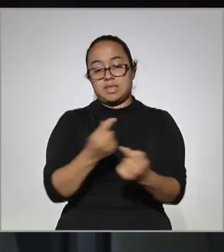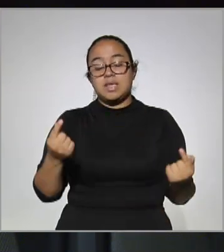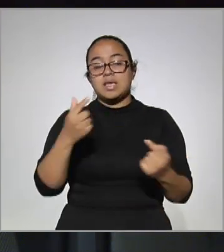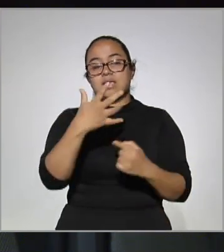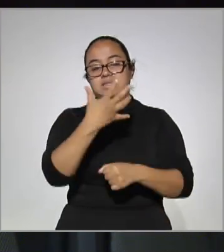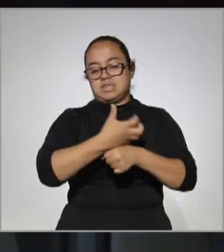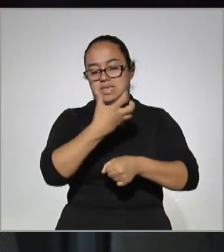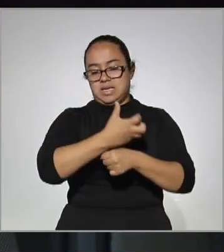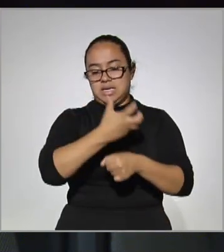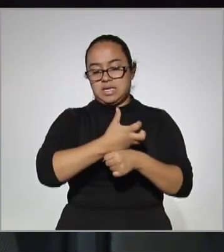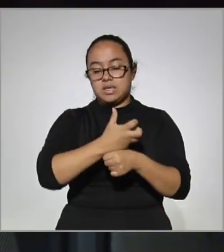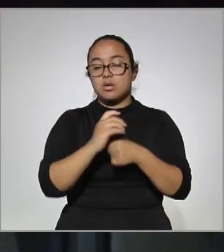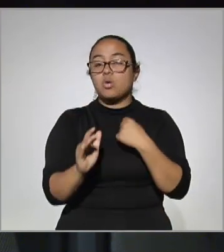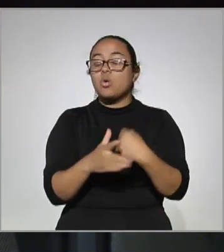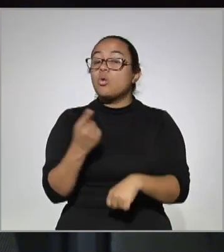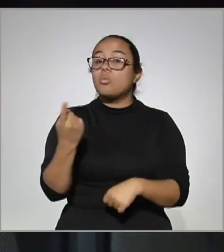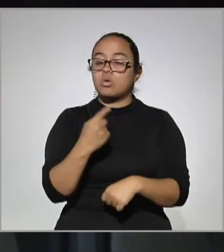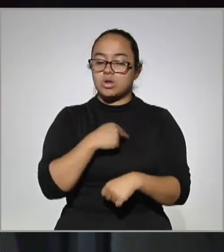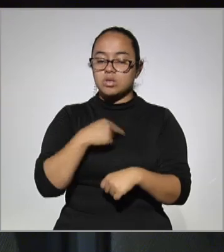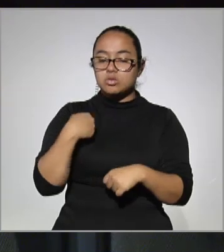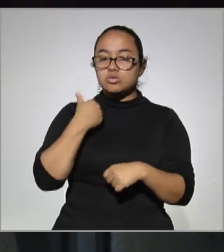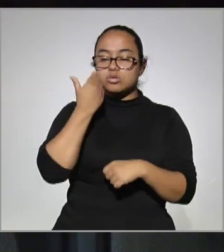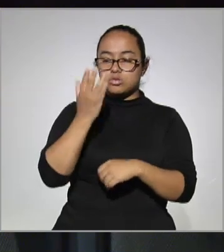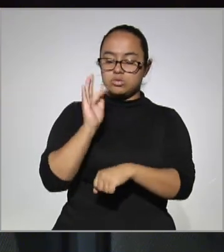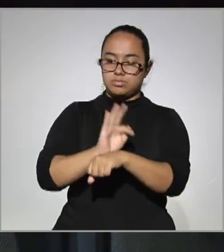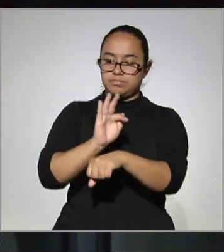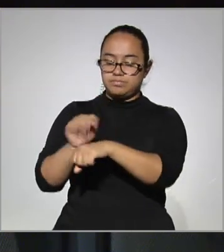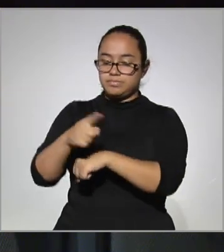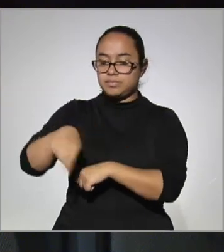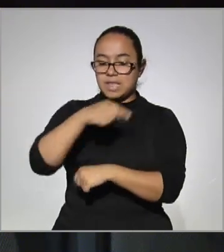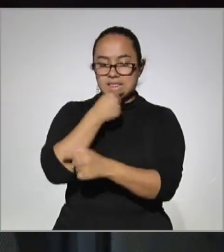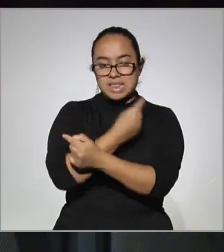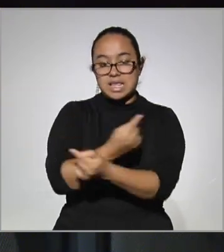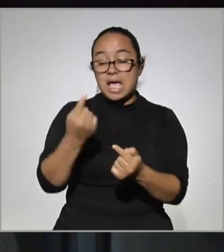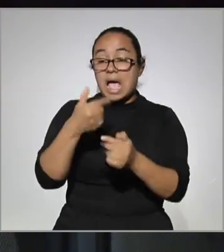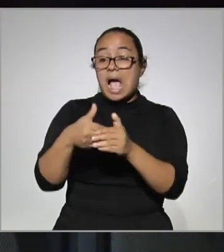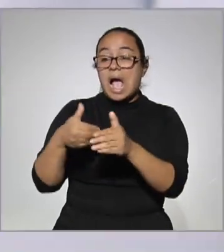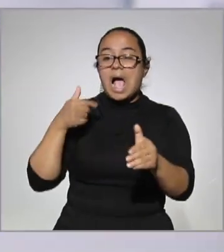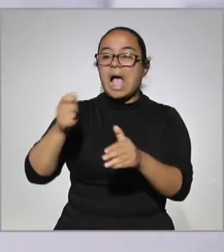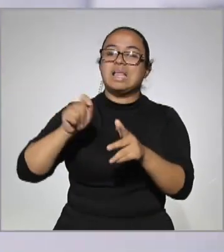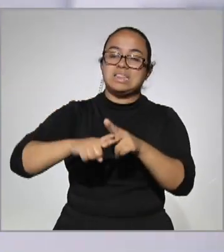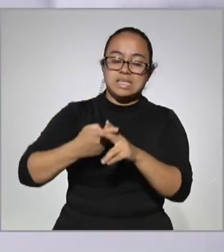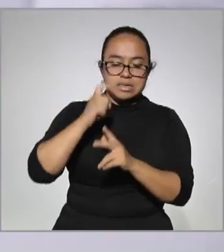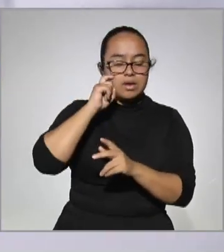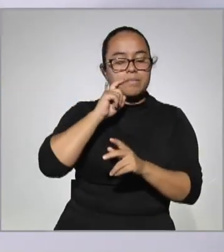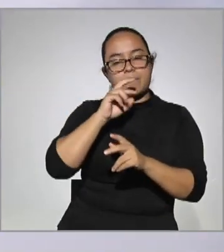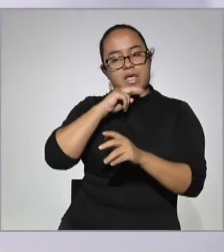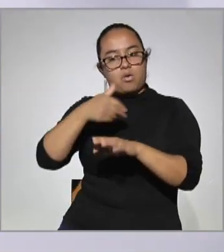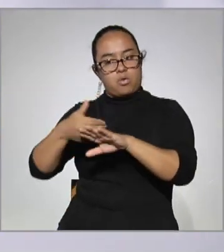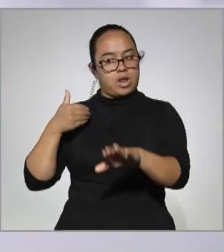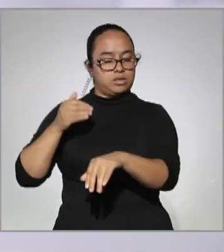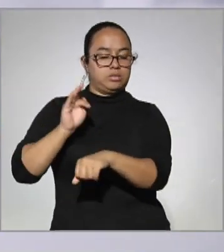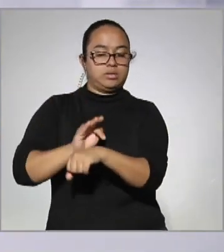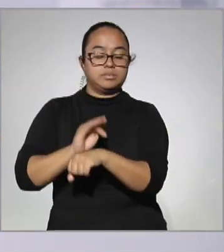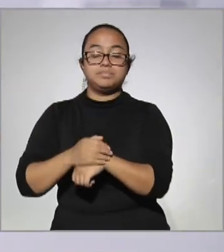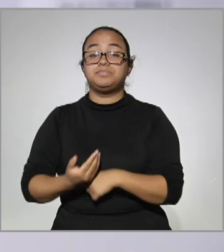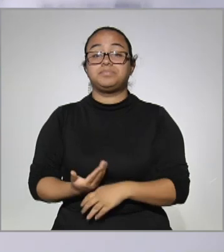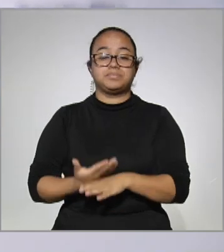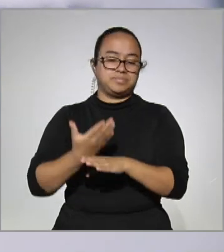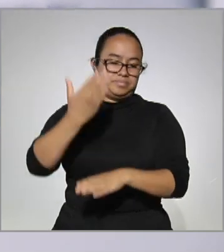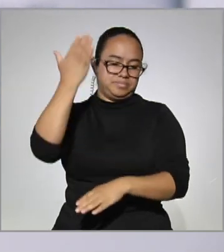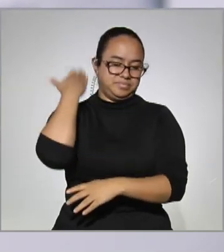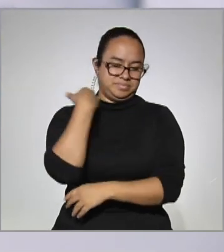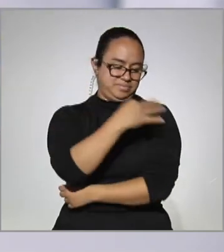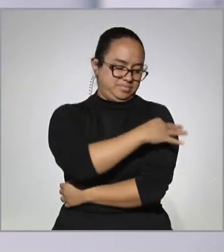año, porque lo que queremos es que se proteja a las niñas antes de que inicien vida sexual activa. Las vacunas que existían